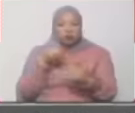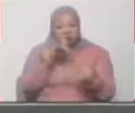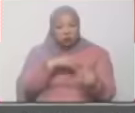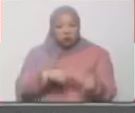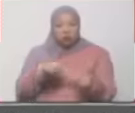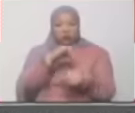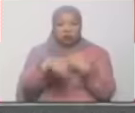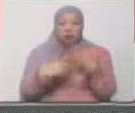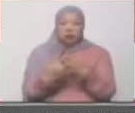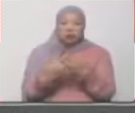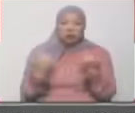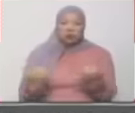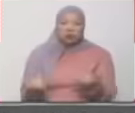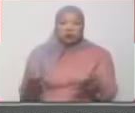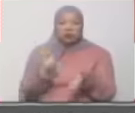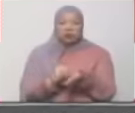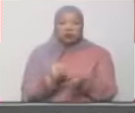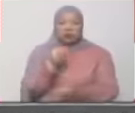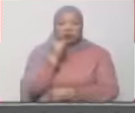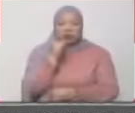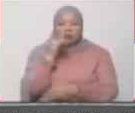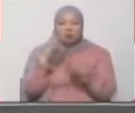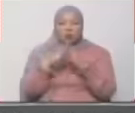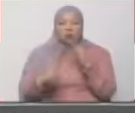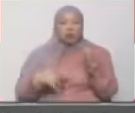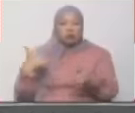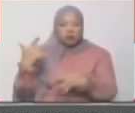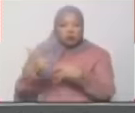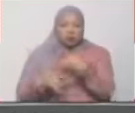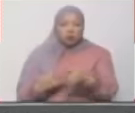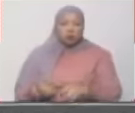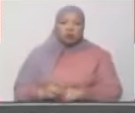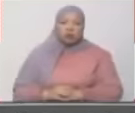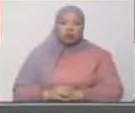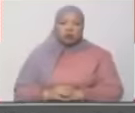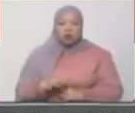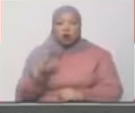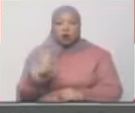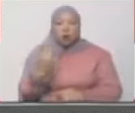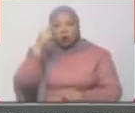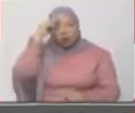camuflajeados y recuperados todo lo que haya que recuperar. Y en cuarto lugar,